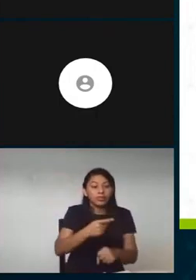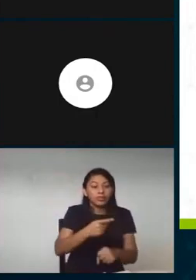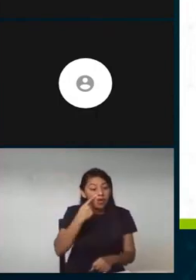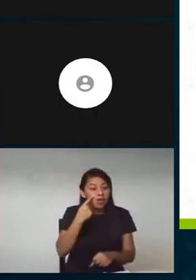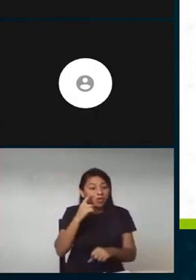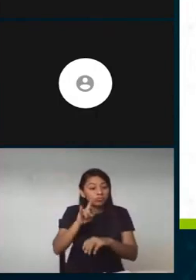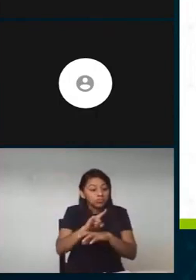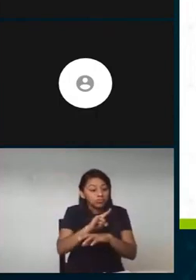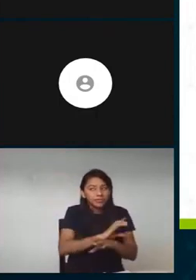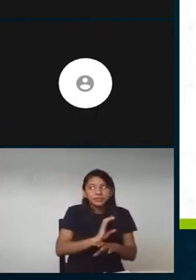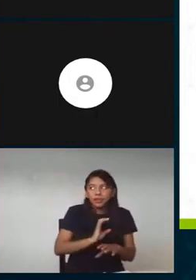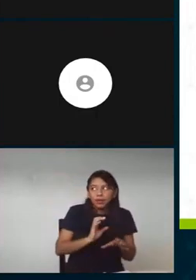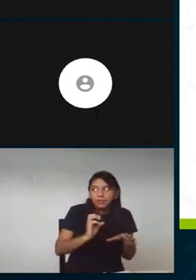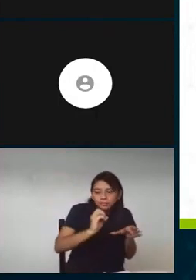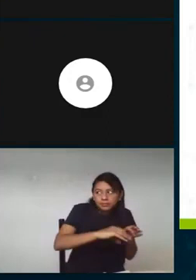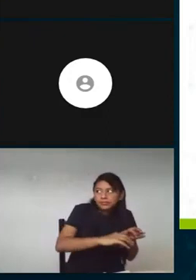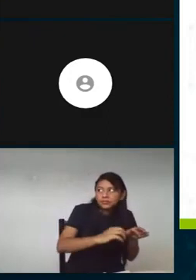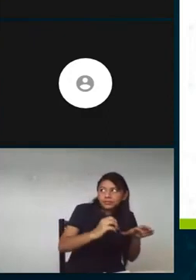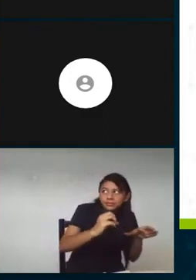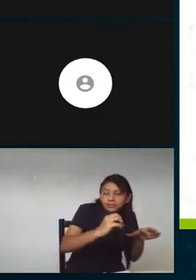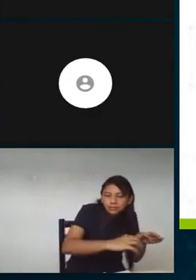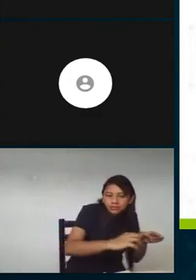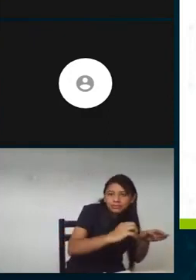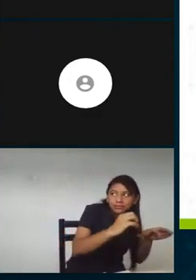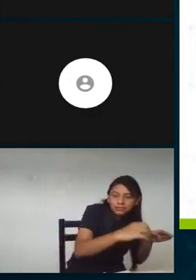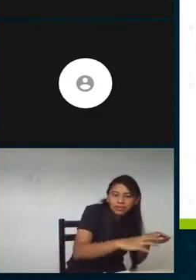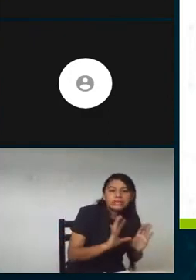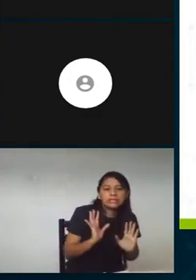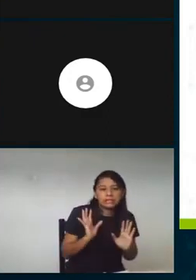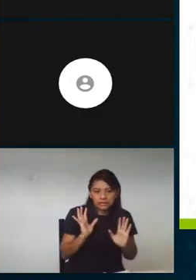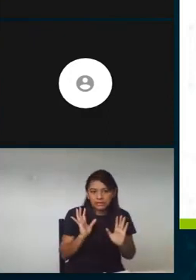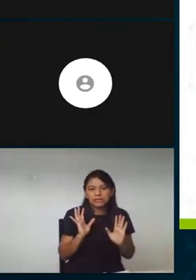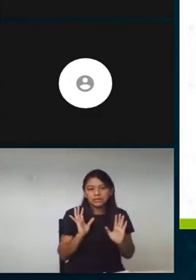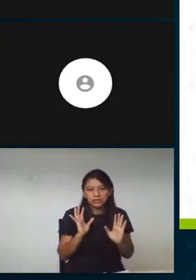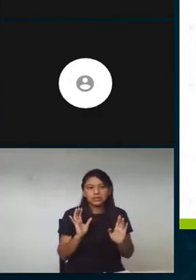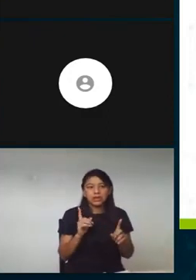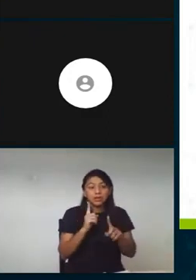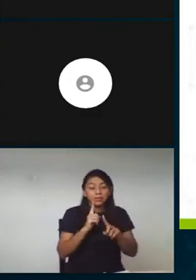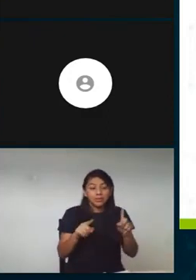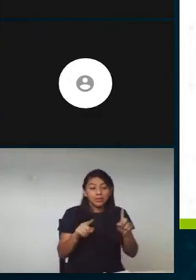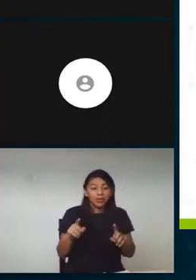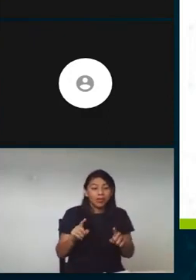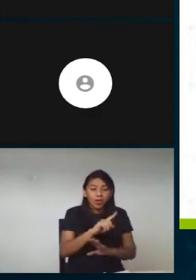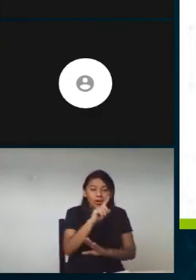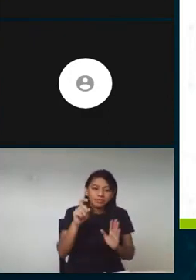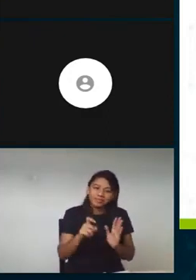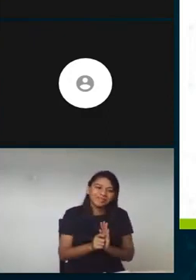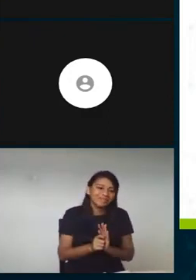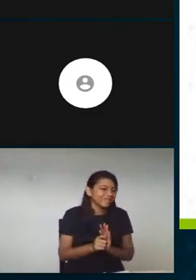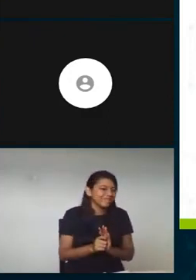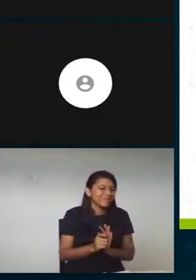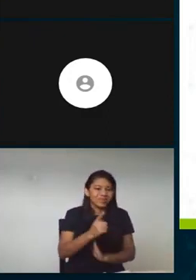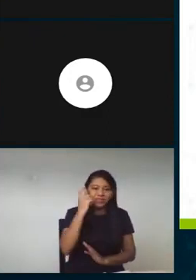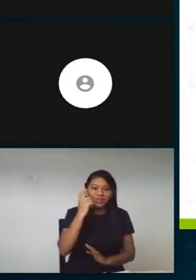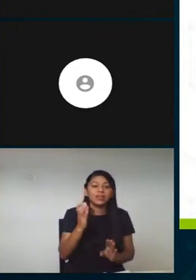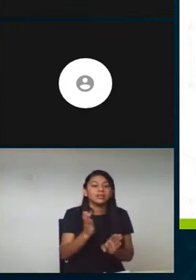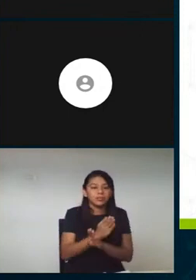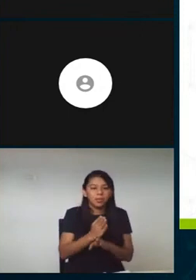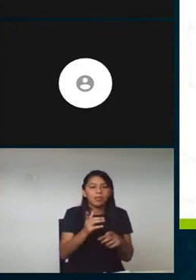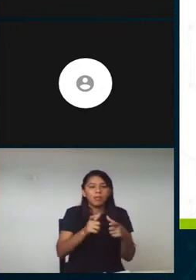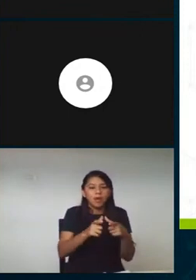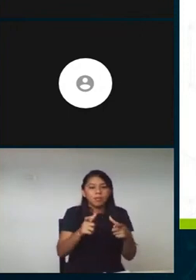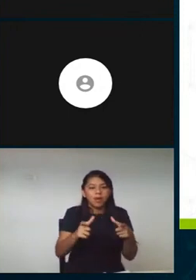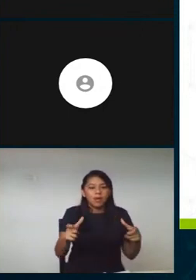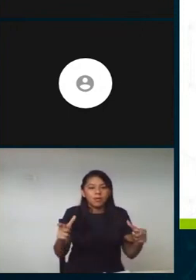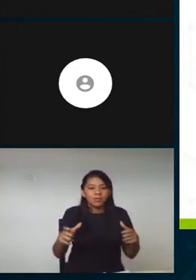quisimos mirar mediante este diagrama de causa y efecto, los problemas que, digamos, la causa